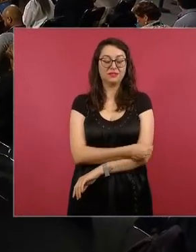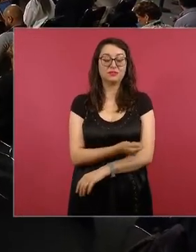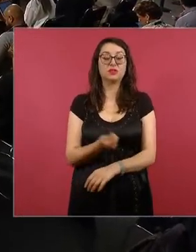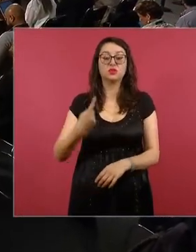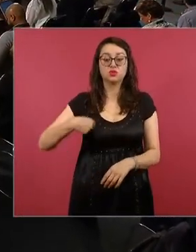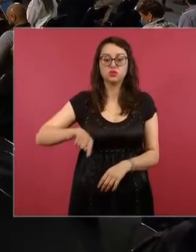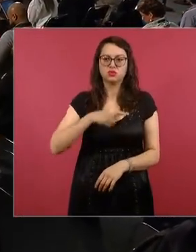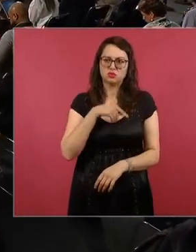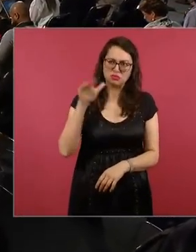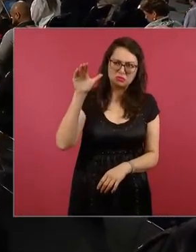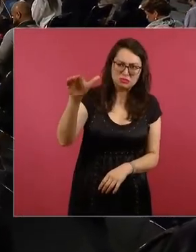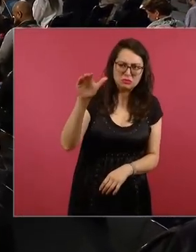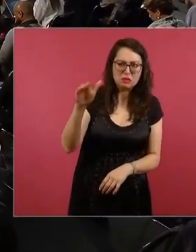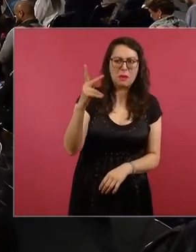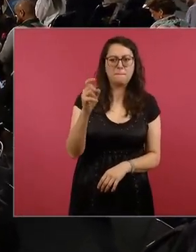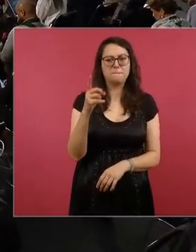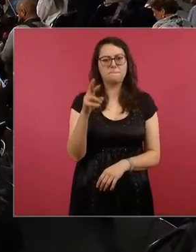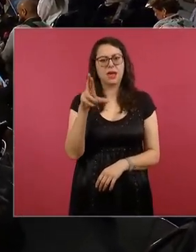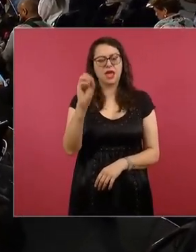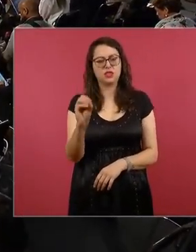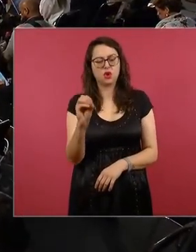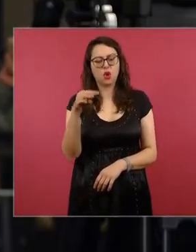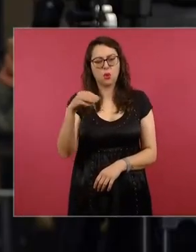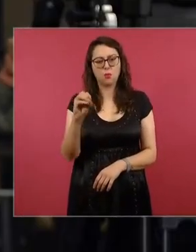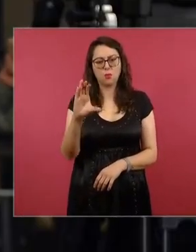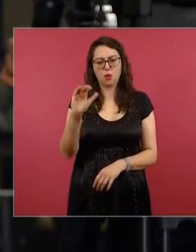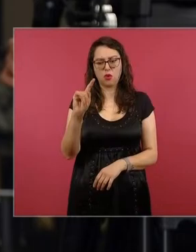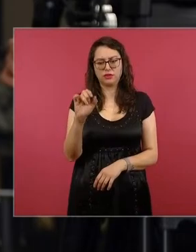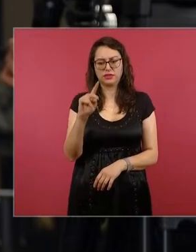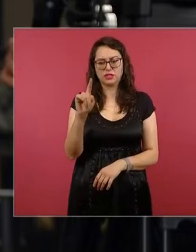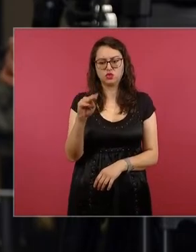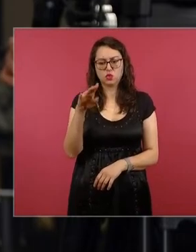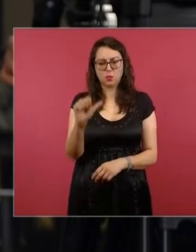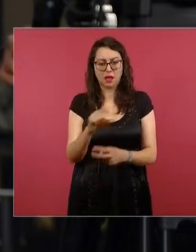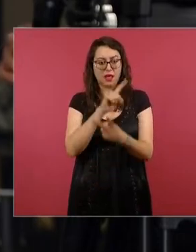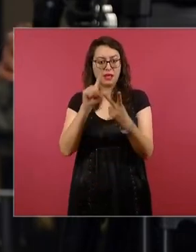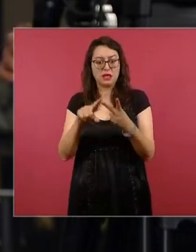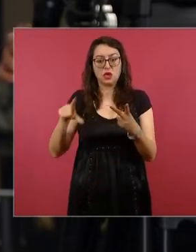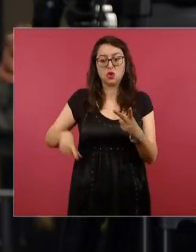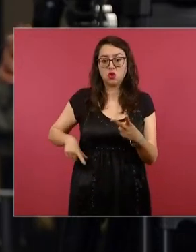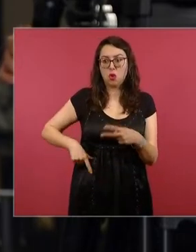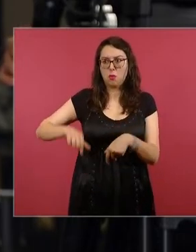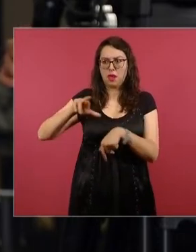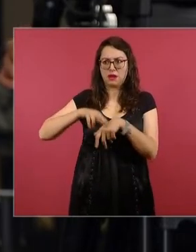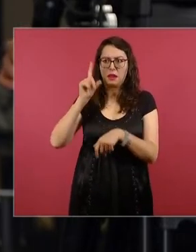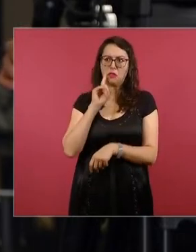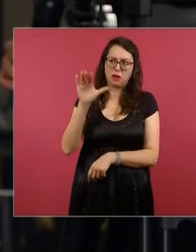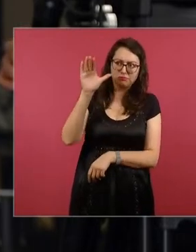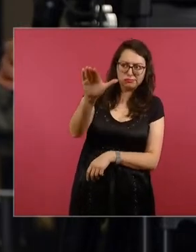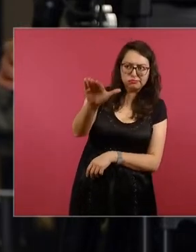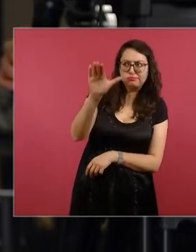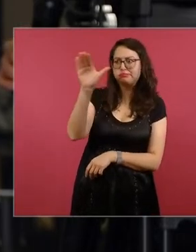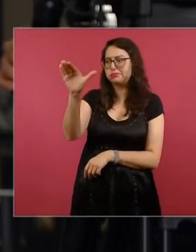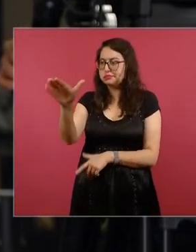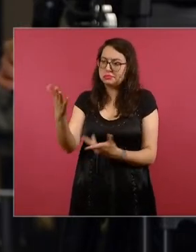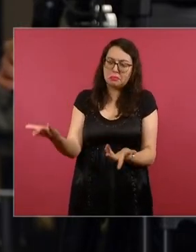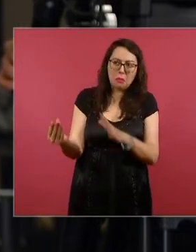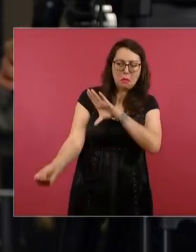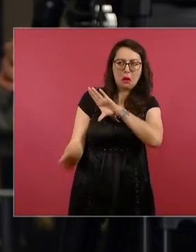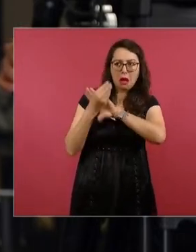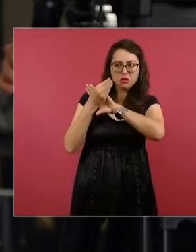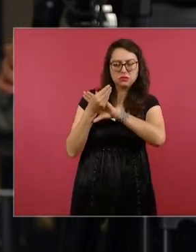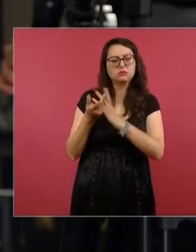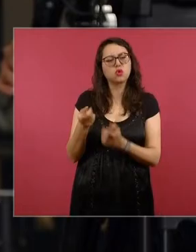postura de Pedro Moctezuma Barragán, secretario del Agua, y de la propia gobernadora Delfina Gómez. Sin embargo, no hemos tenido respuesta. Por eso acudimos hoy con usted, presidente,